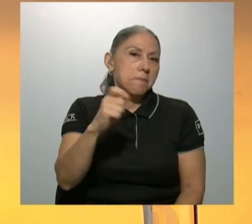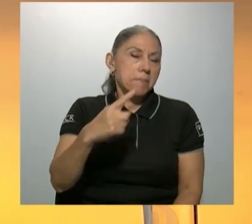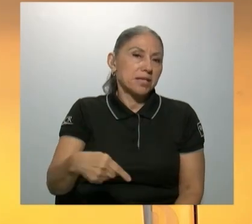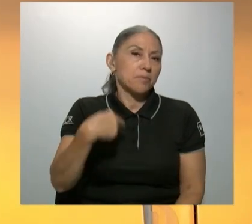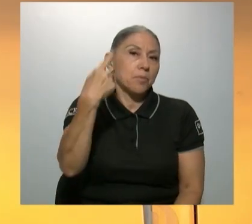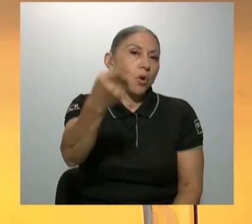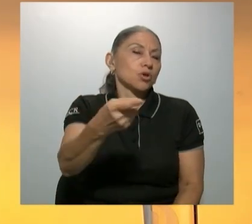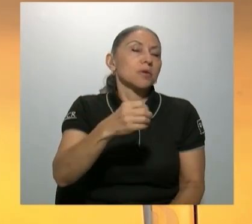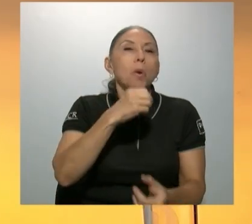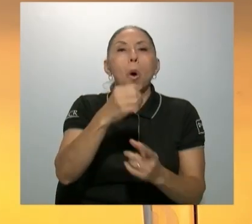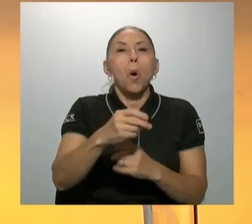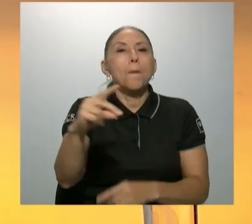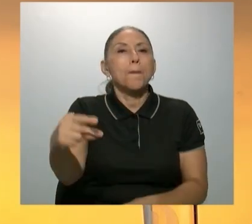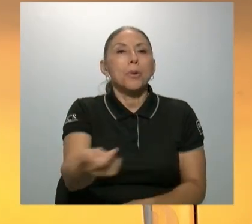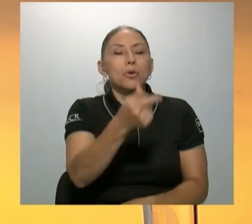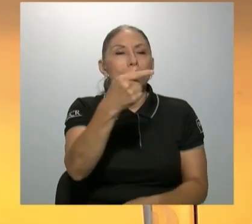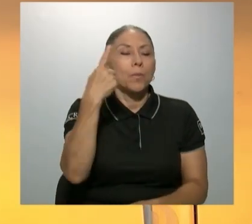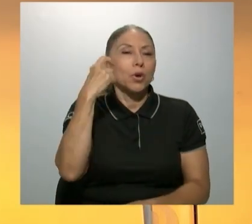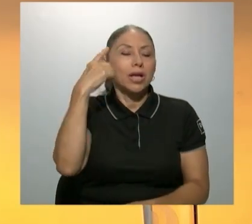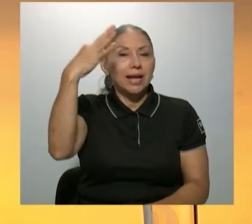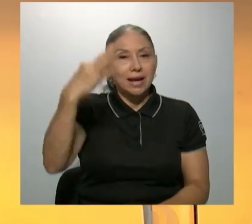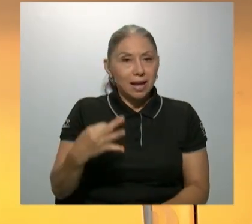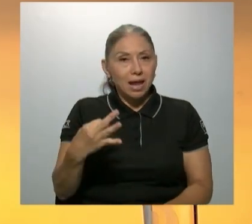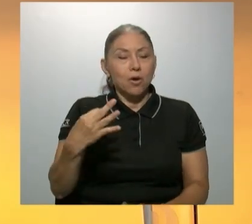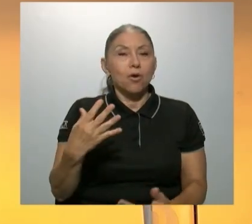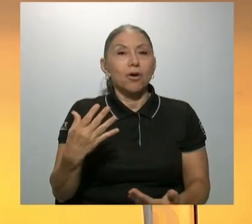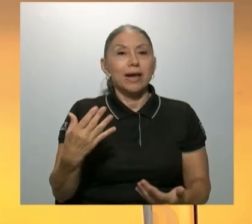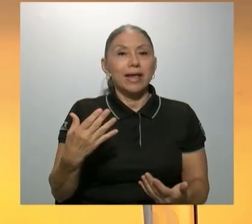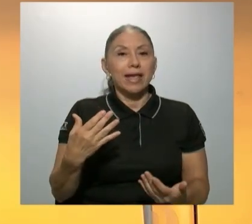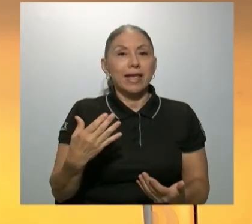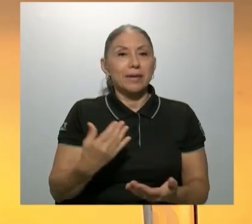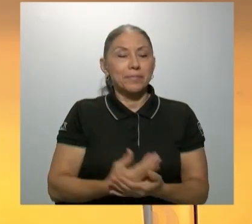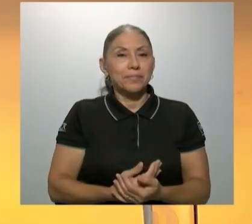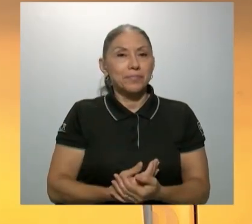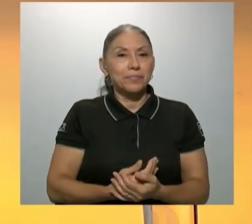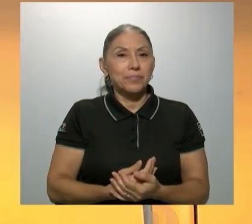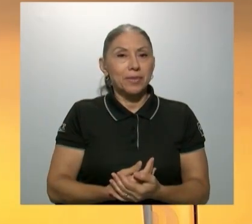o pronto, porque creo que